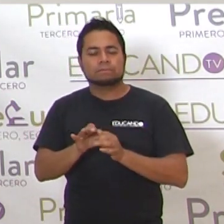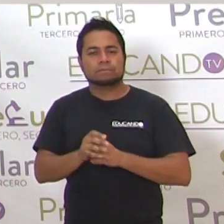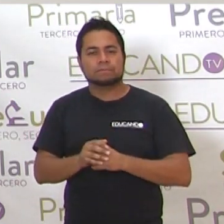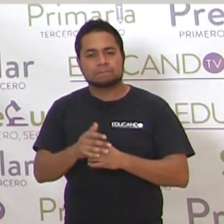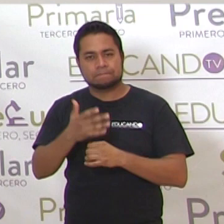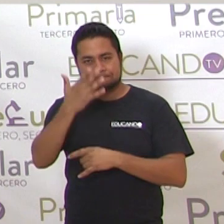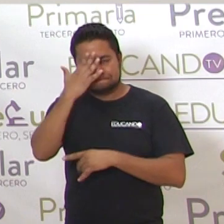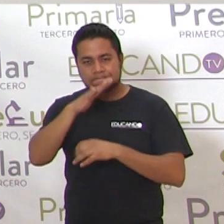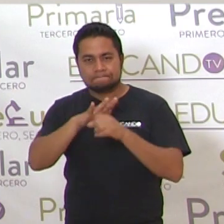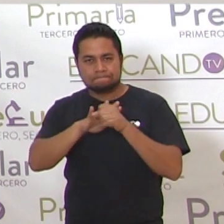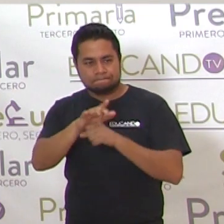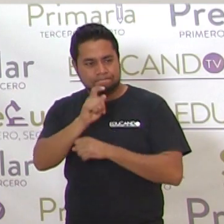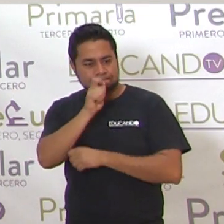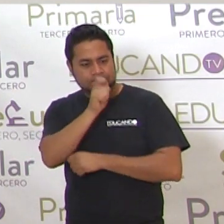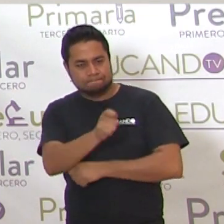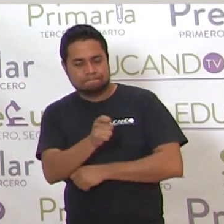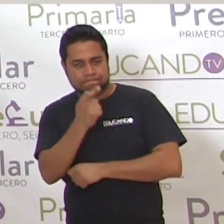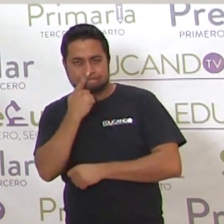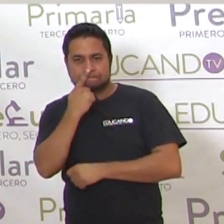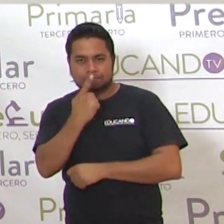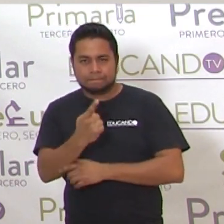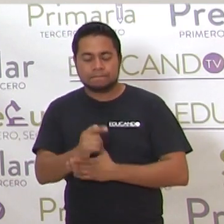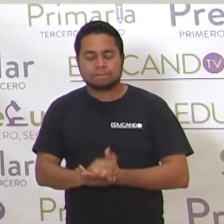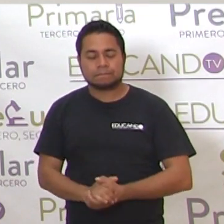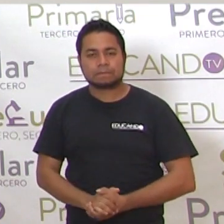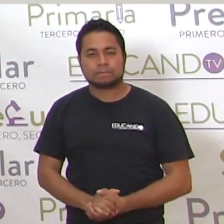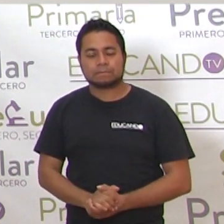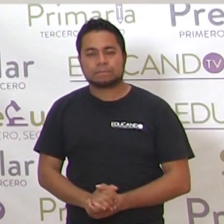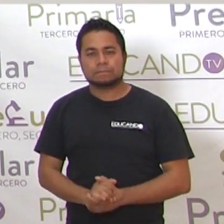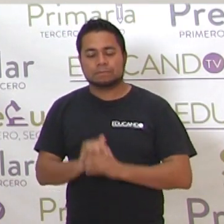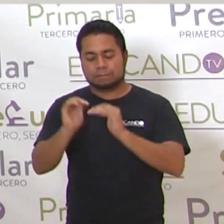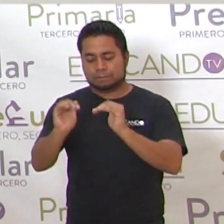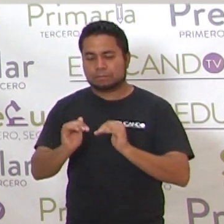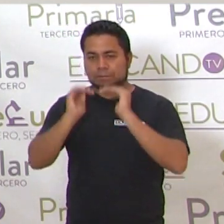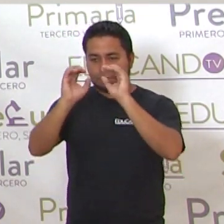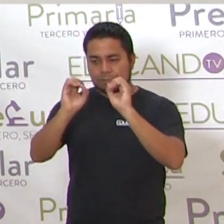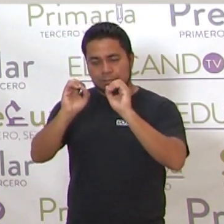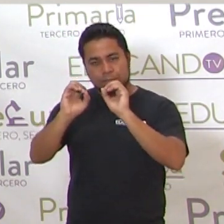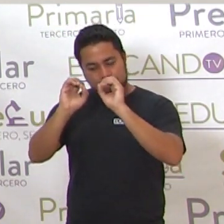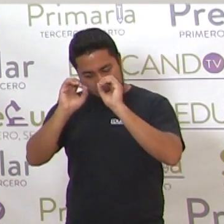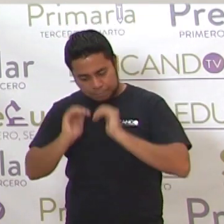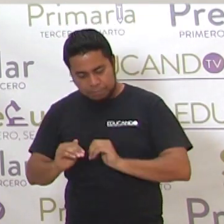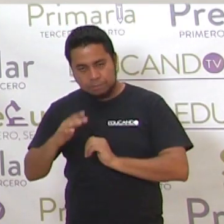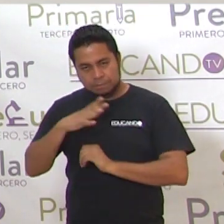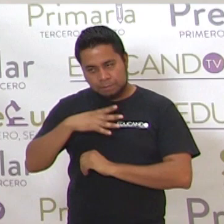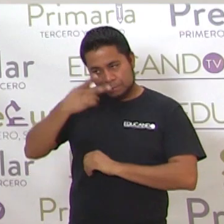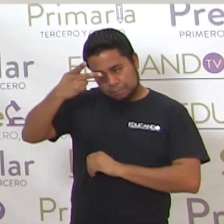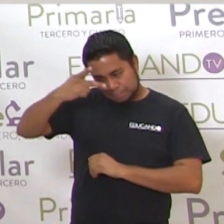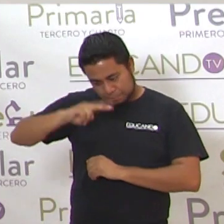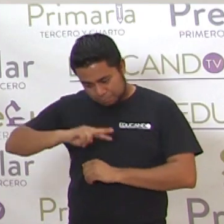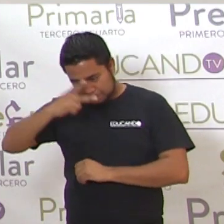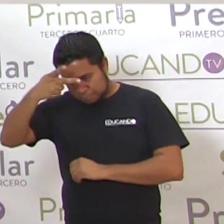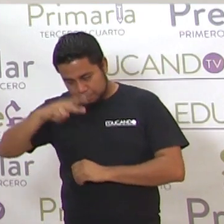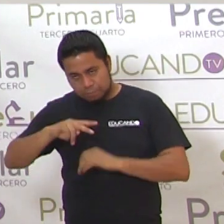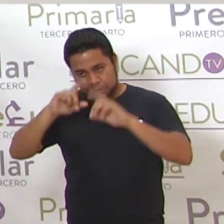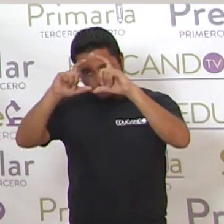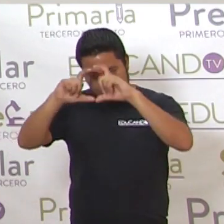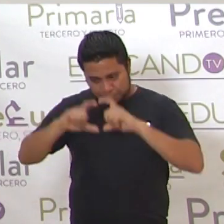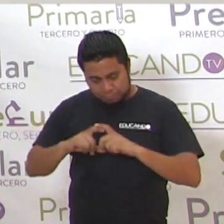siguiente en la parte de arriba y en la parte de abajo tenemos dos iconos iguales